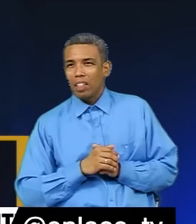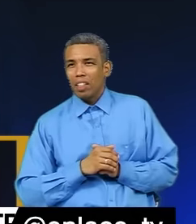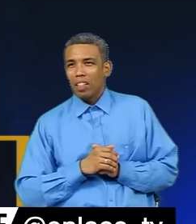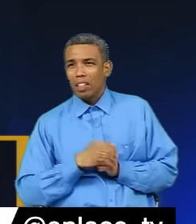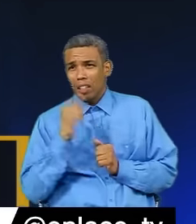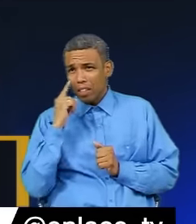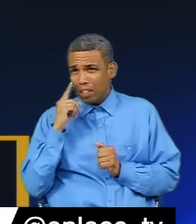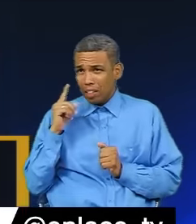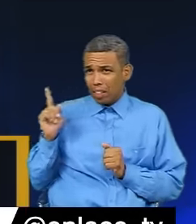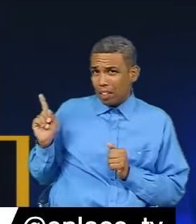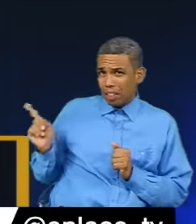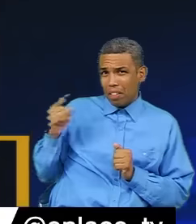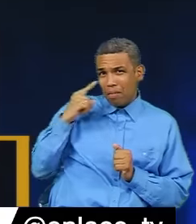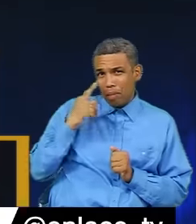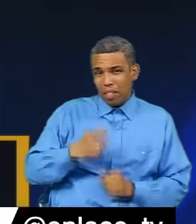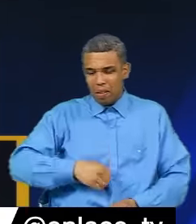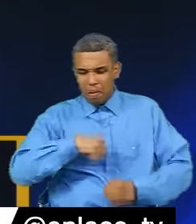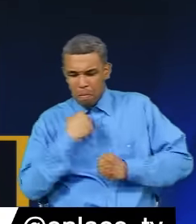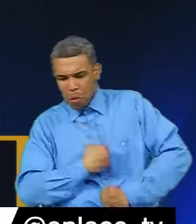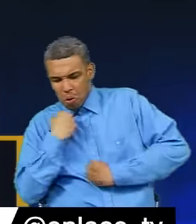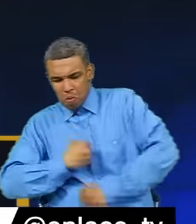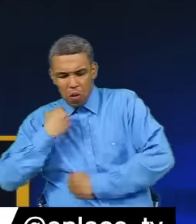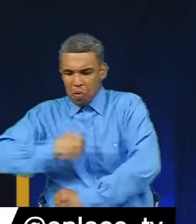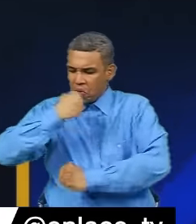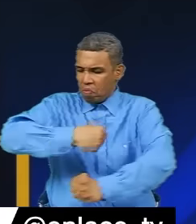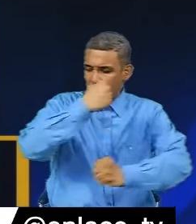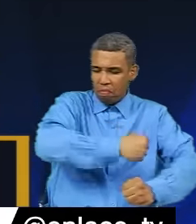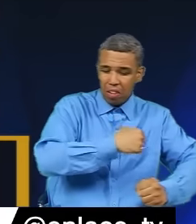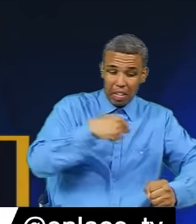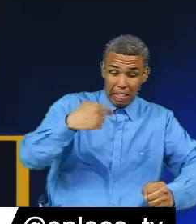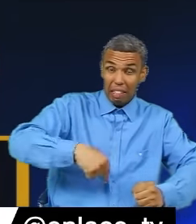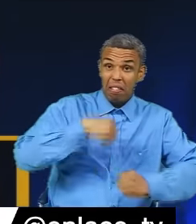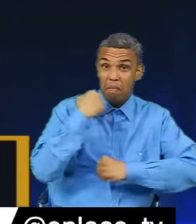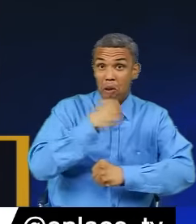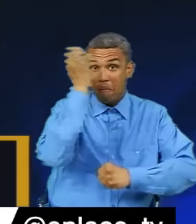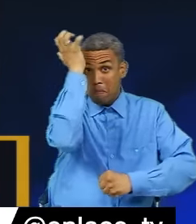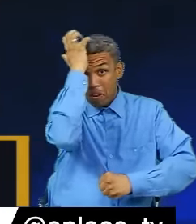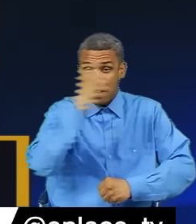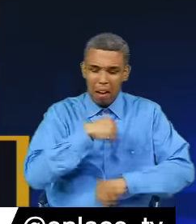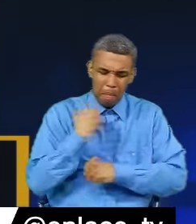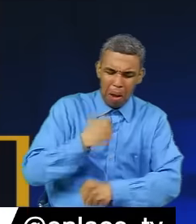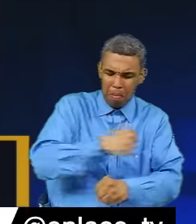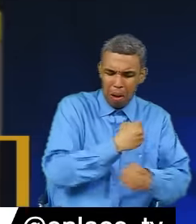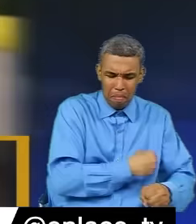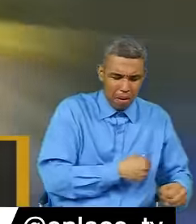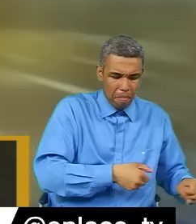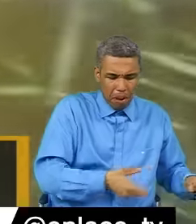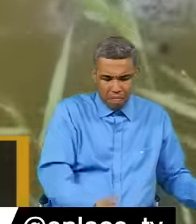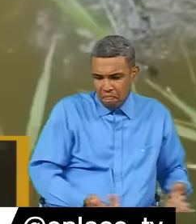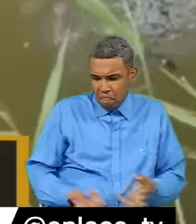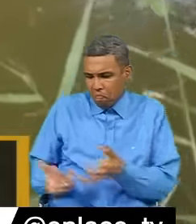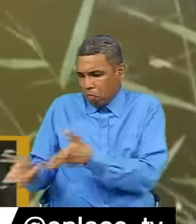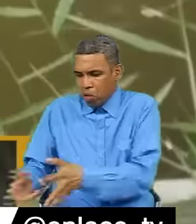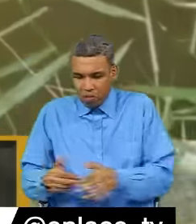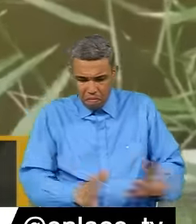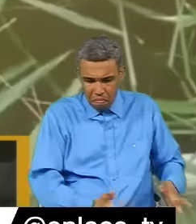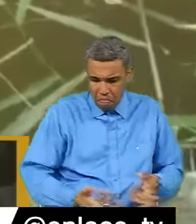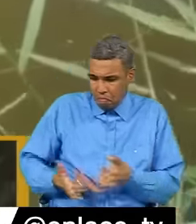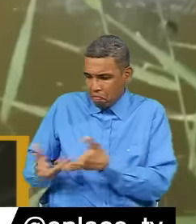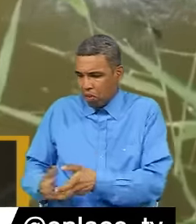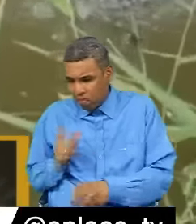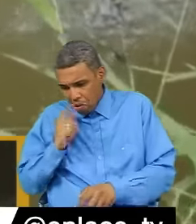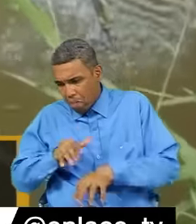parecer saca de una obra en construcción cerca del lugar. Un rufino más de nuestras vías. De otra